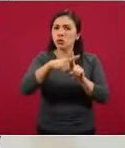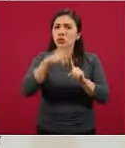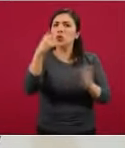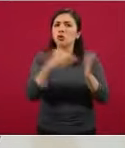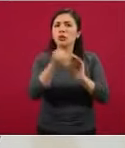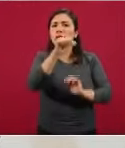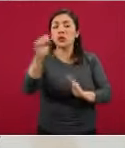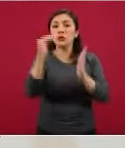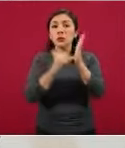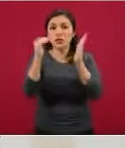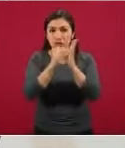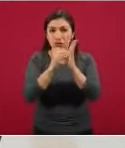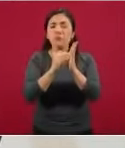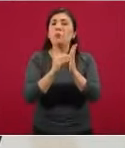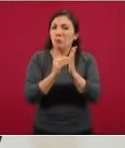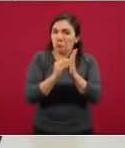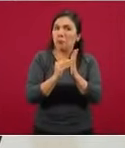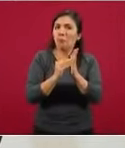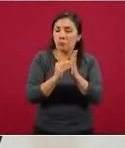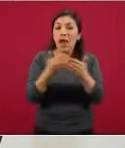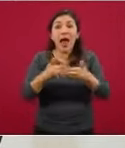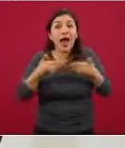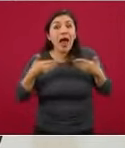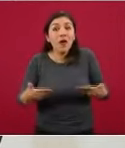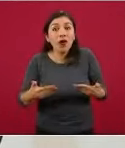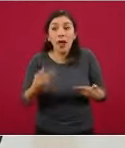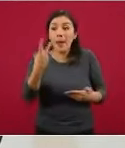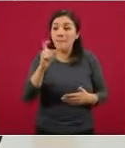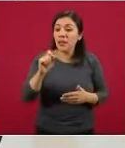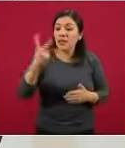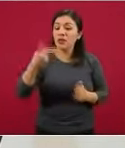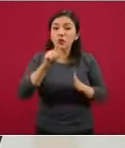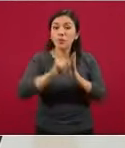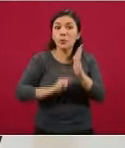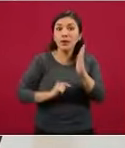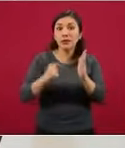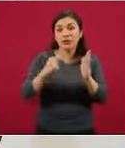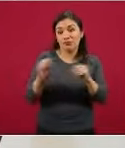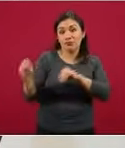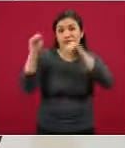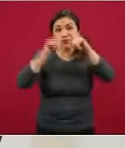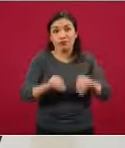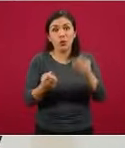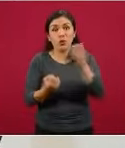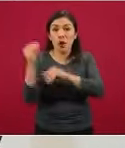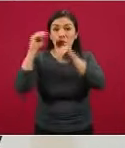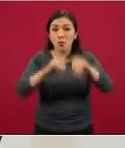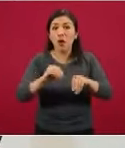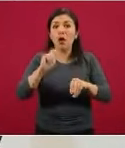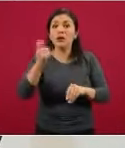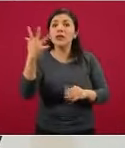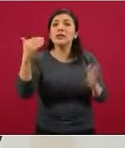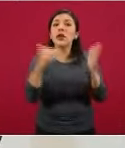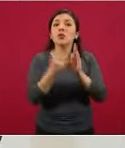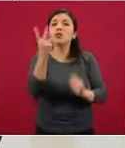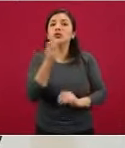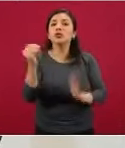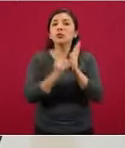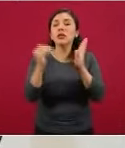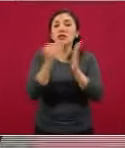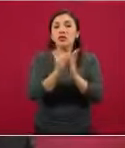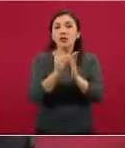2.600 millones, en los 22 meses que llevamos ha sido 5.200 millones.